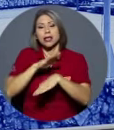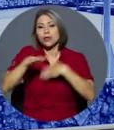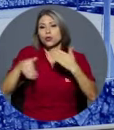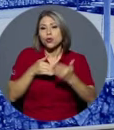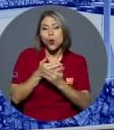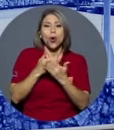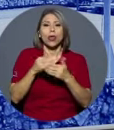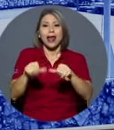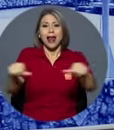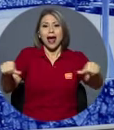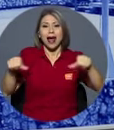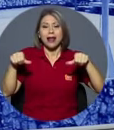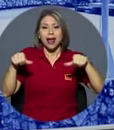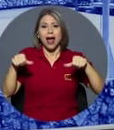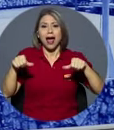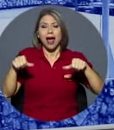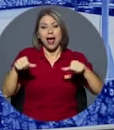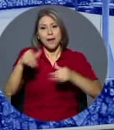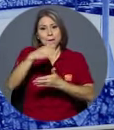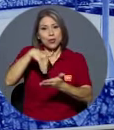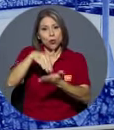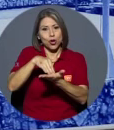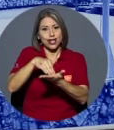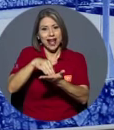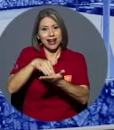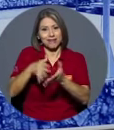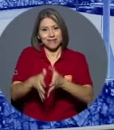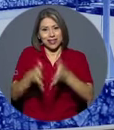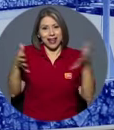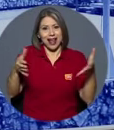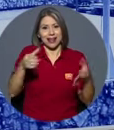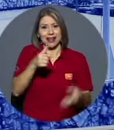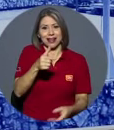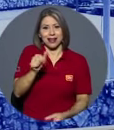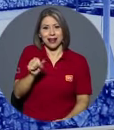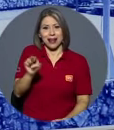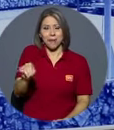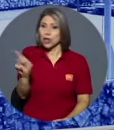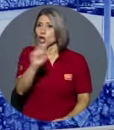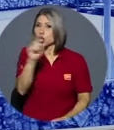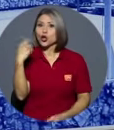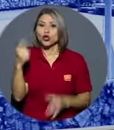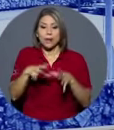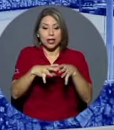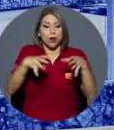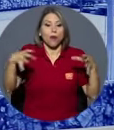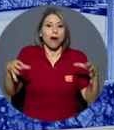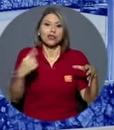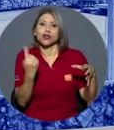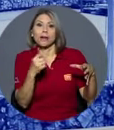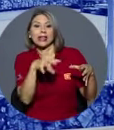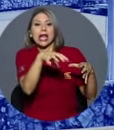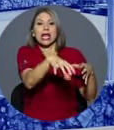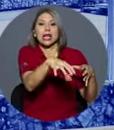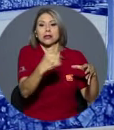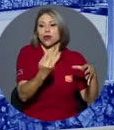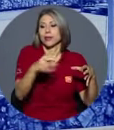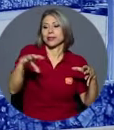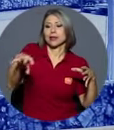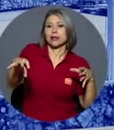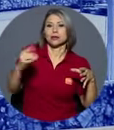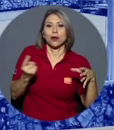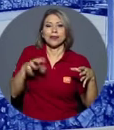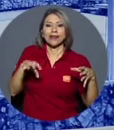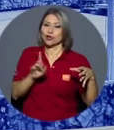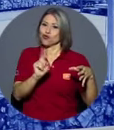prácticamente de todo el área metropolitana, del gran área metropolitana, y no tratar de seccionarla en ciertos sectores porque